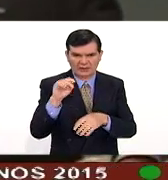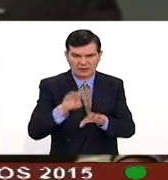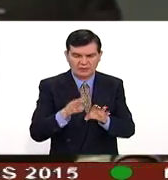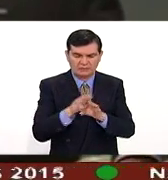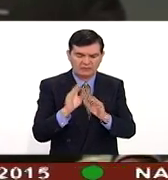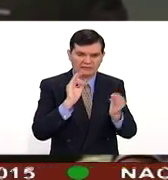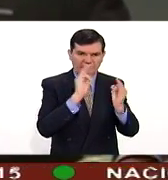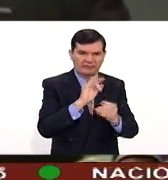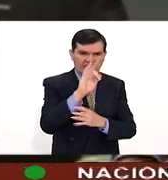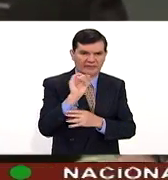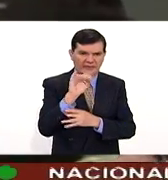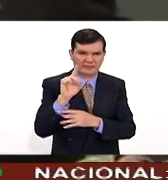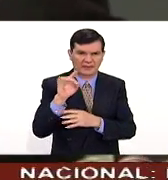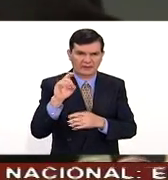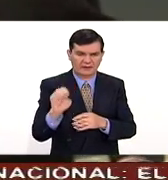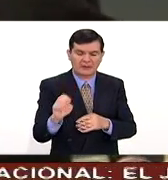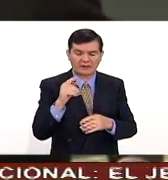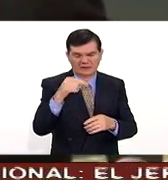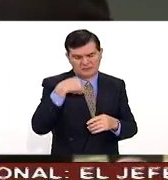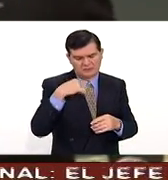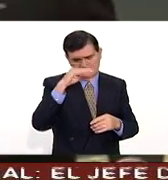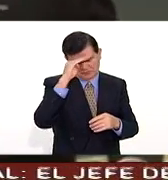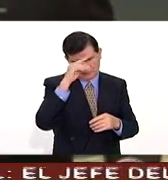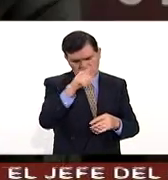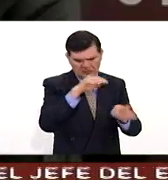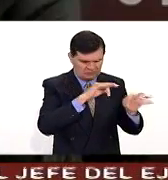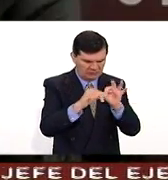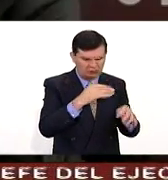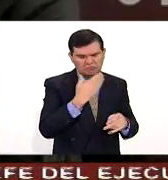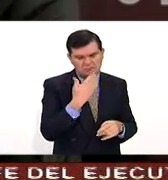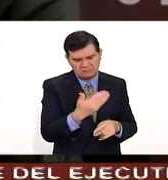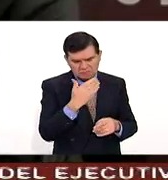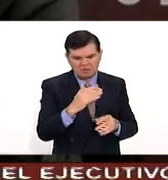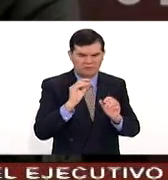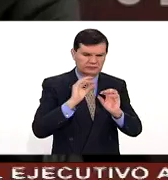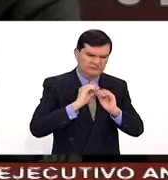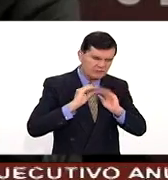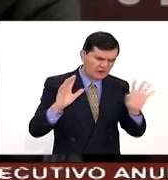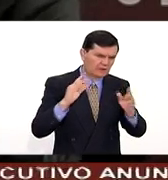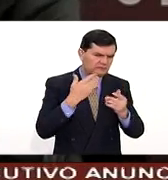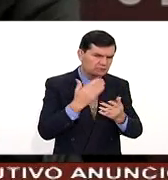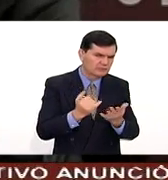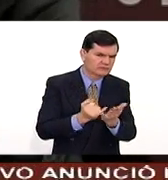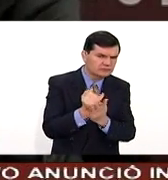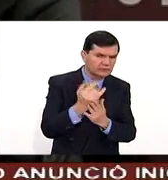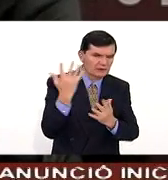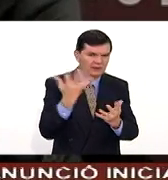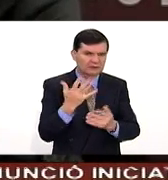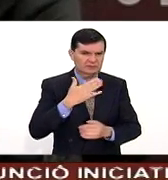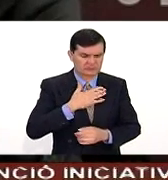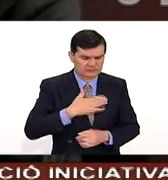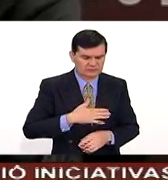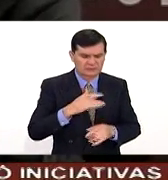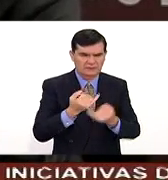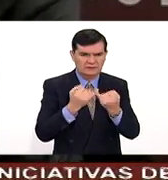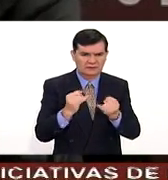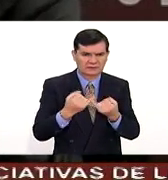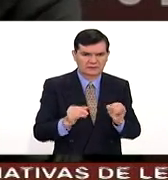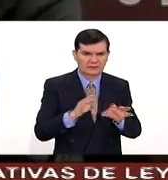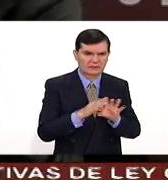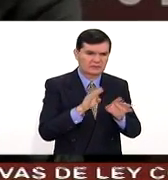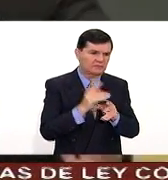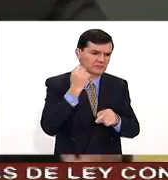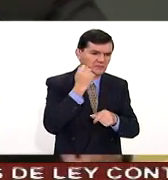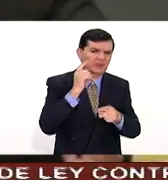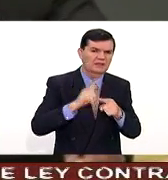al frente de la FEPADE. Consideraron que ha actuado de forma imparcial, transparente y decidida a procurar justicia,